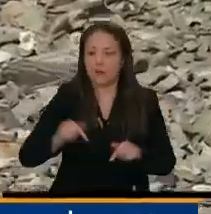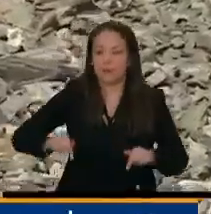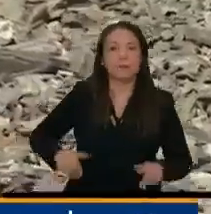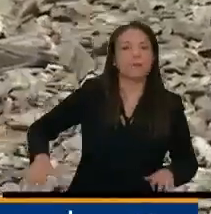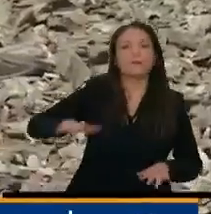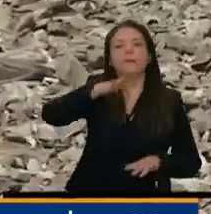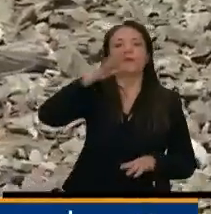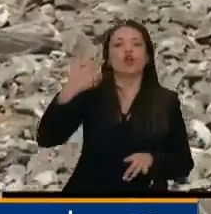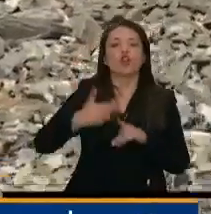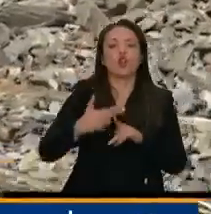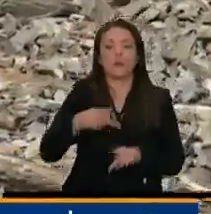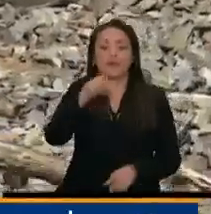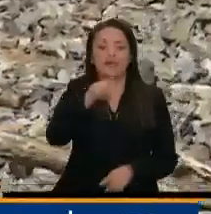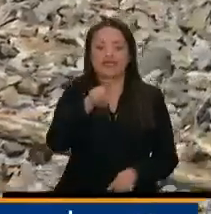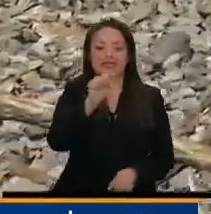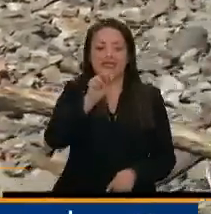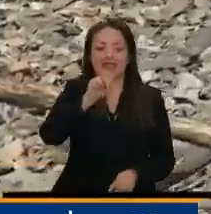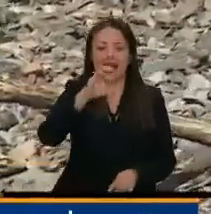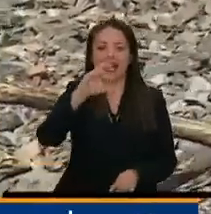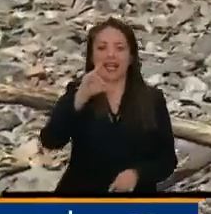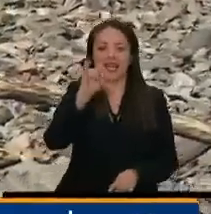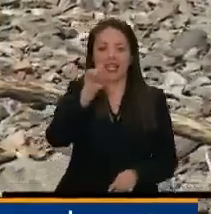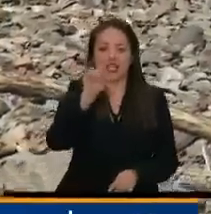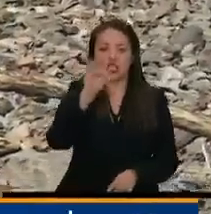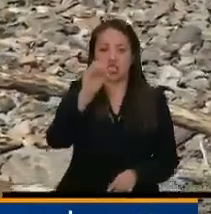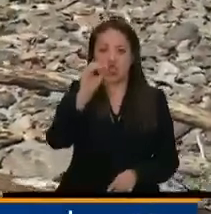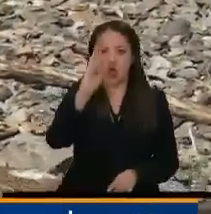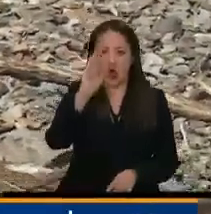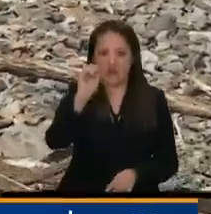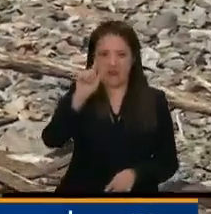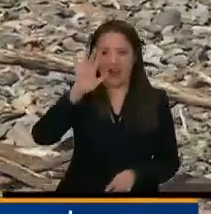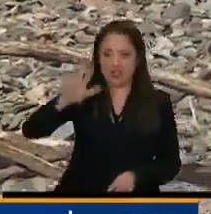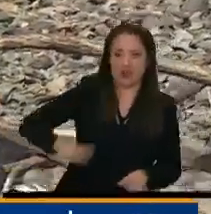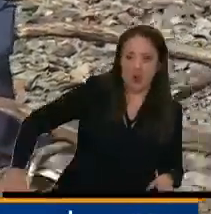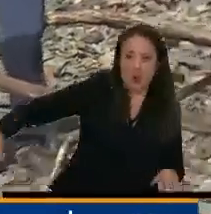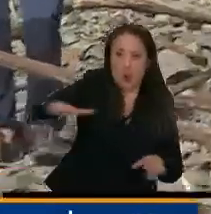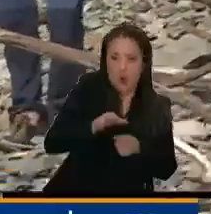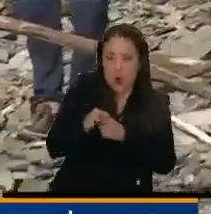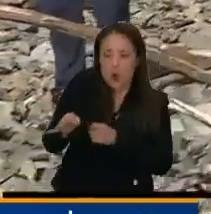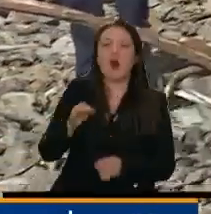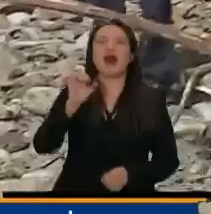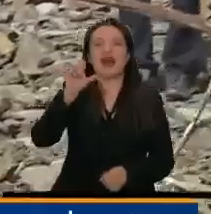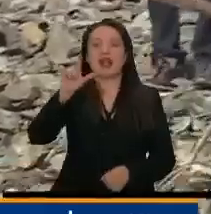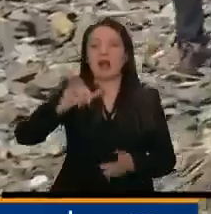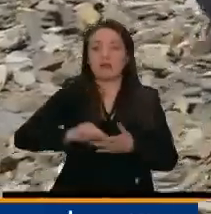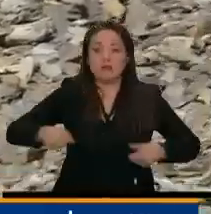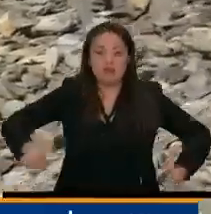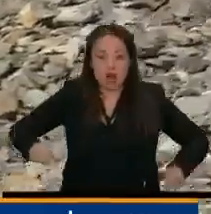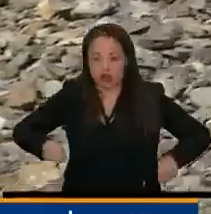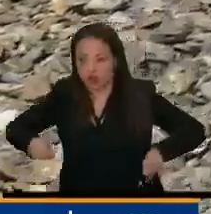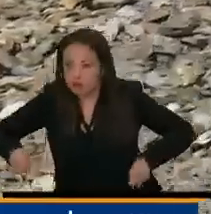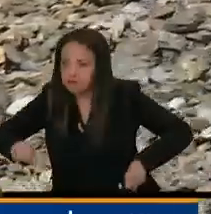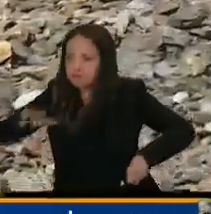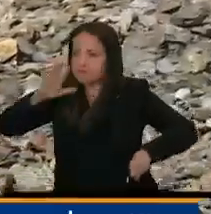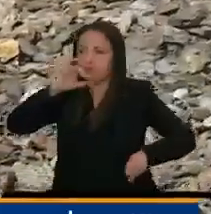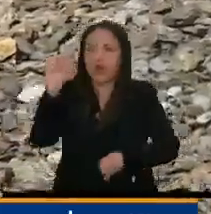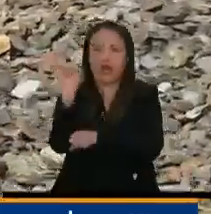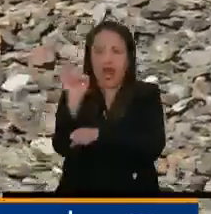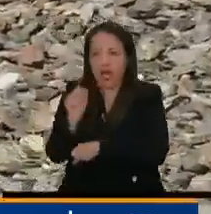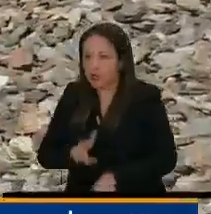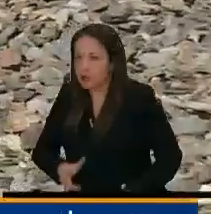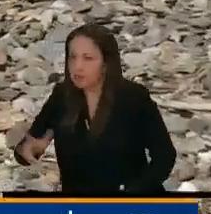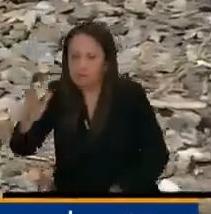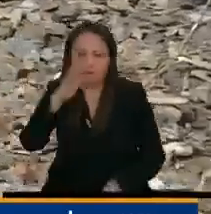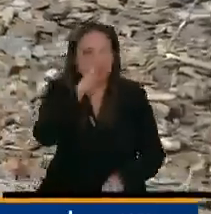vereda San Cristóbal del municipio del Calvario Meta y aquí ya quedan atrapadas las motos, ya no pueden pasar vehículos hacia